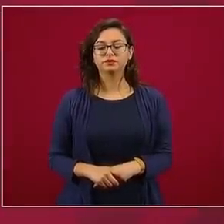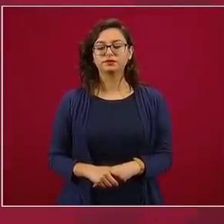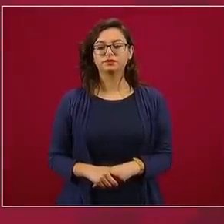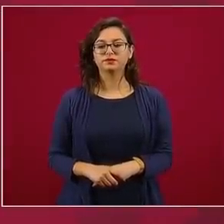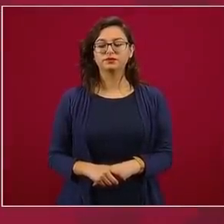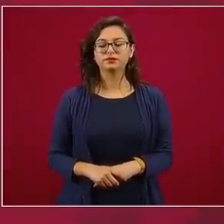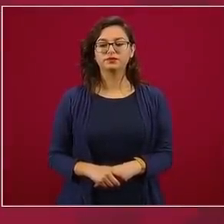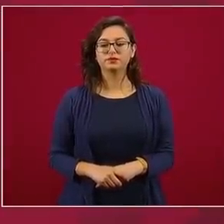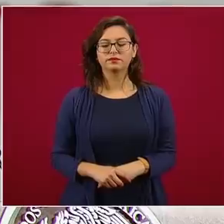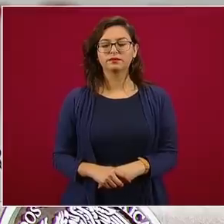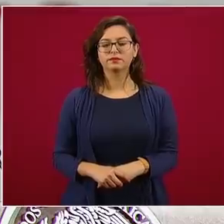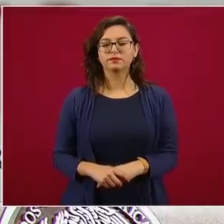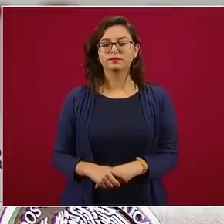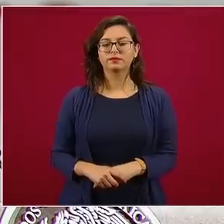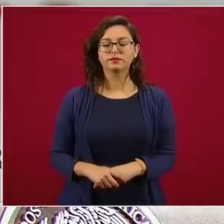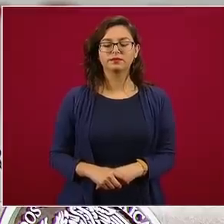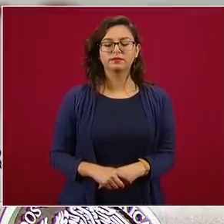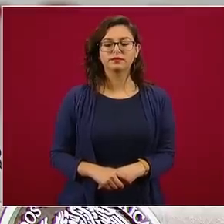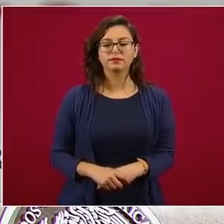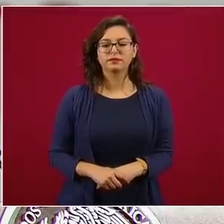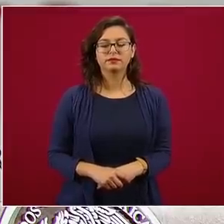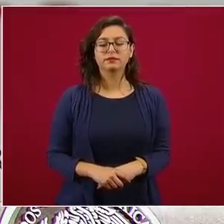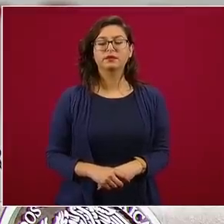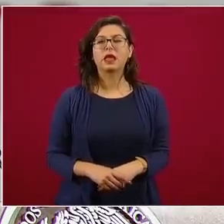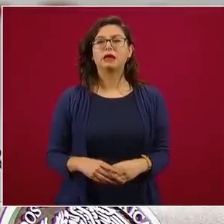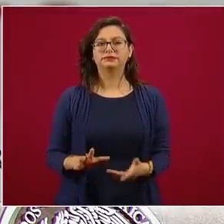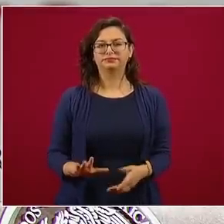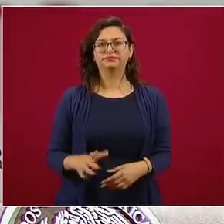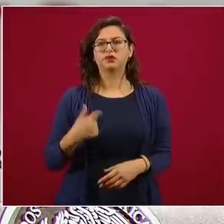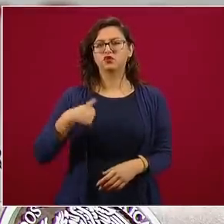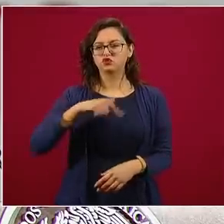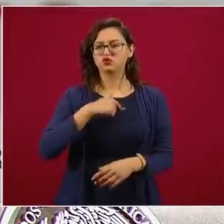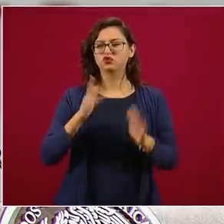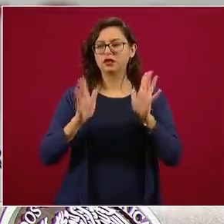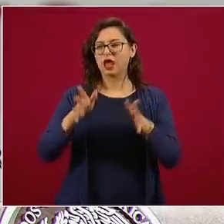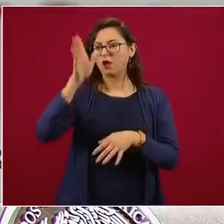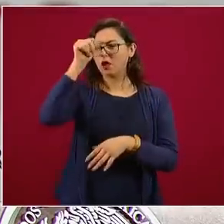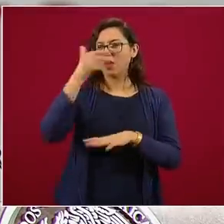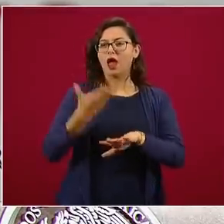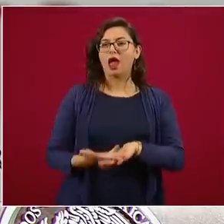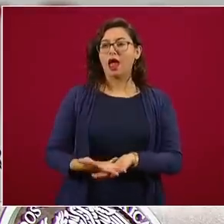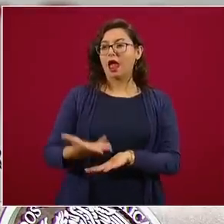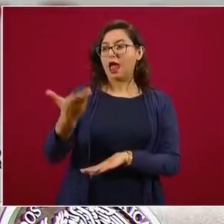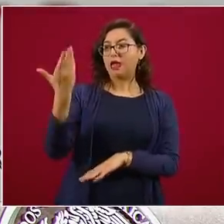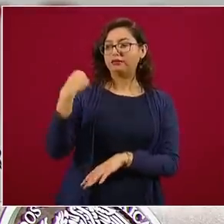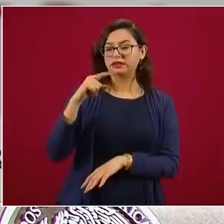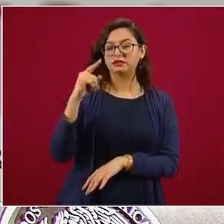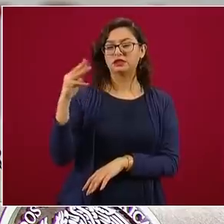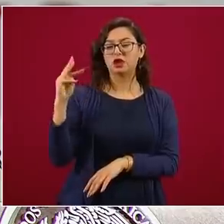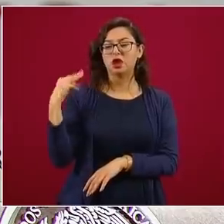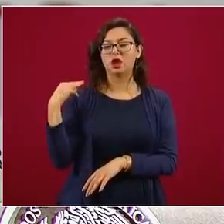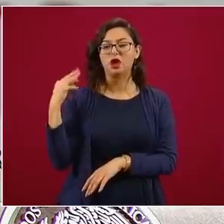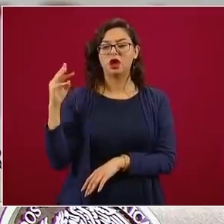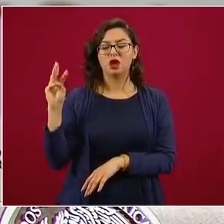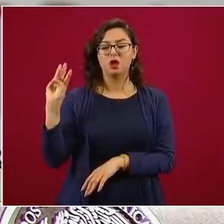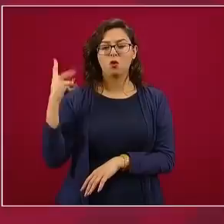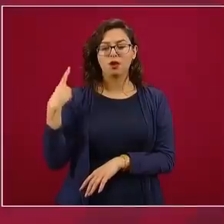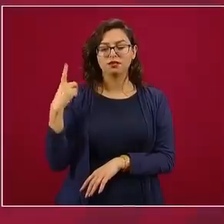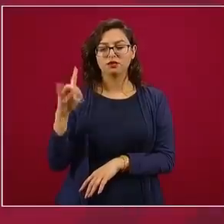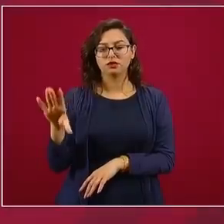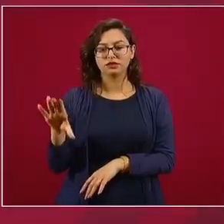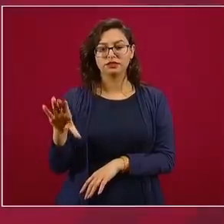desde la visita que hicimos a Washington, el encuentro con el presidente Trump.